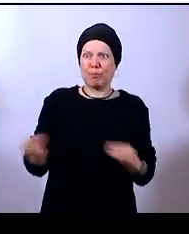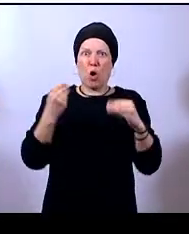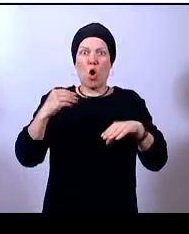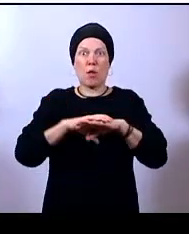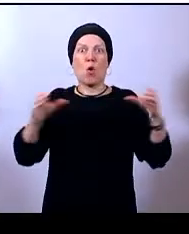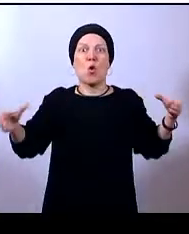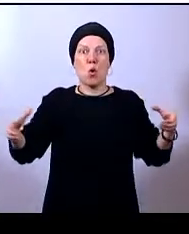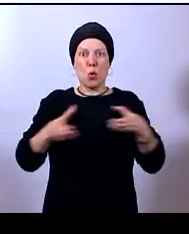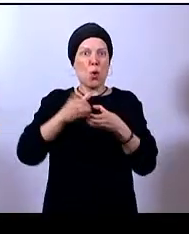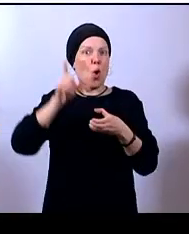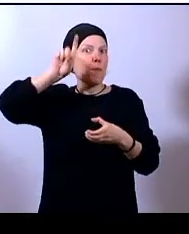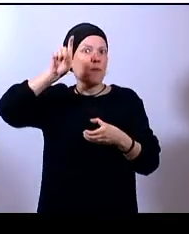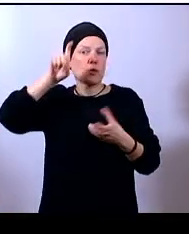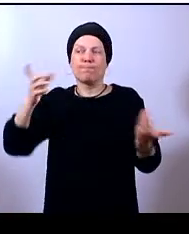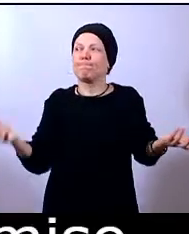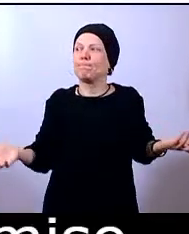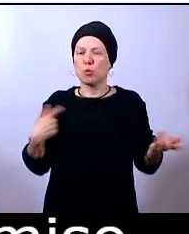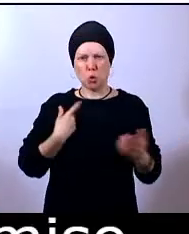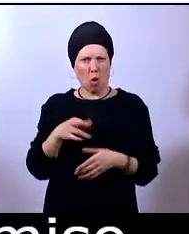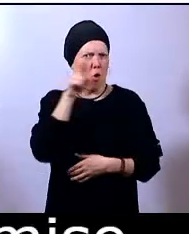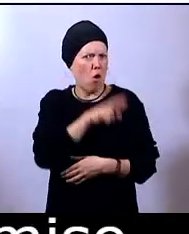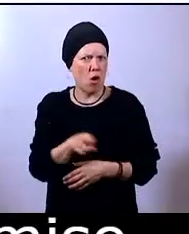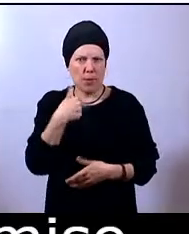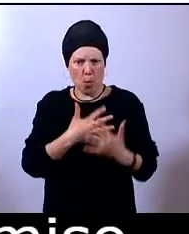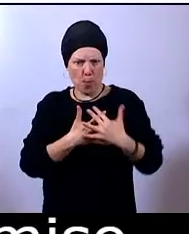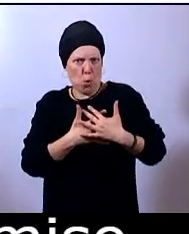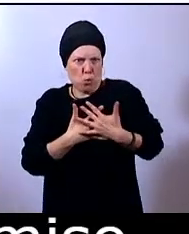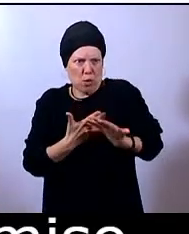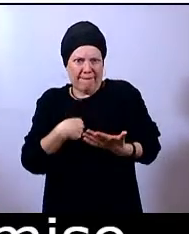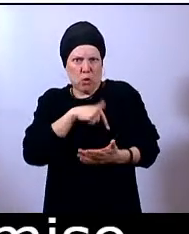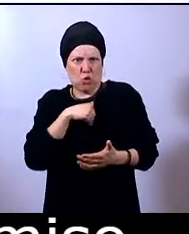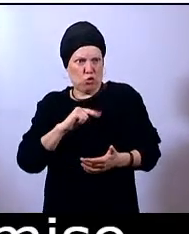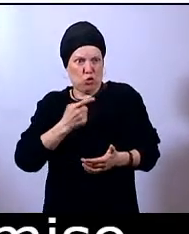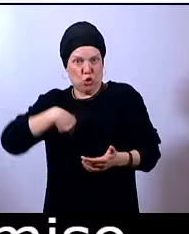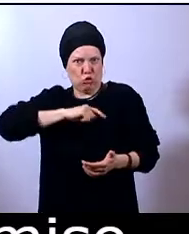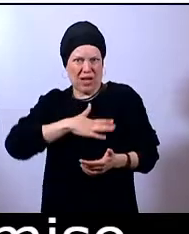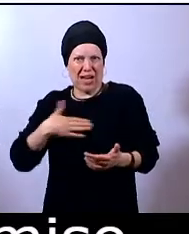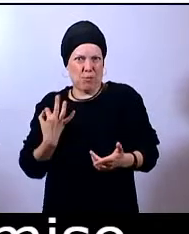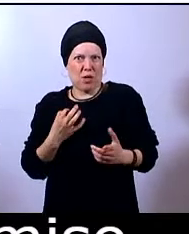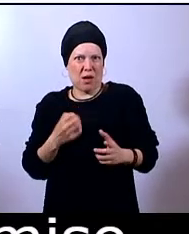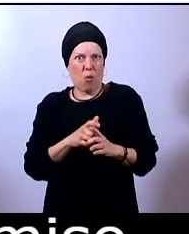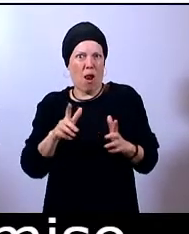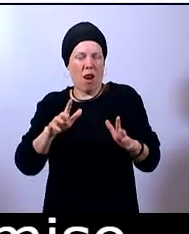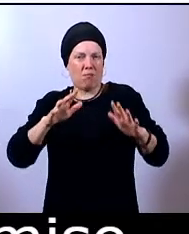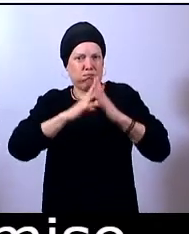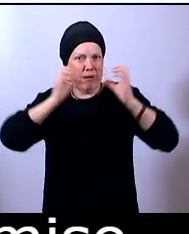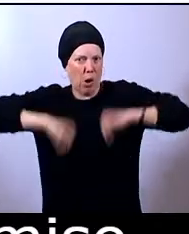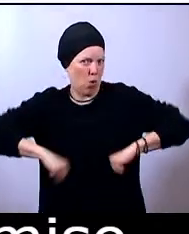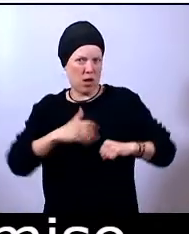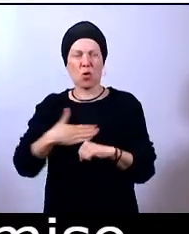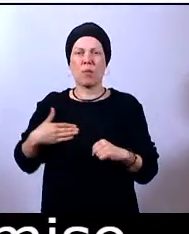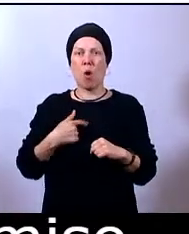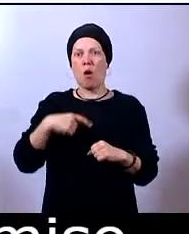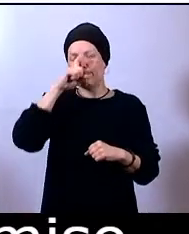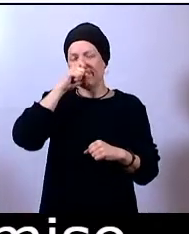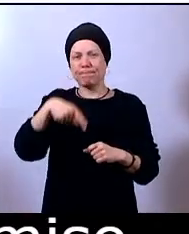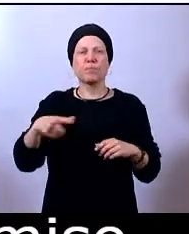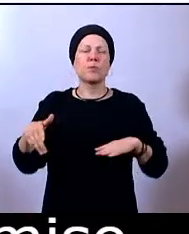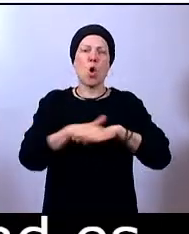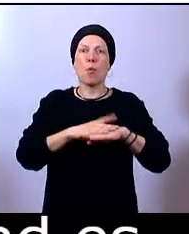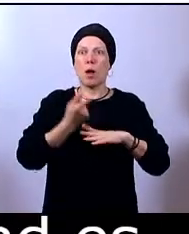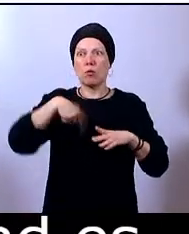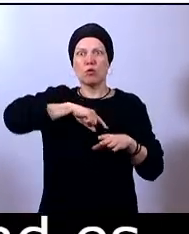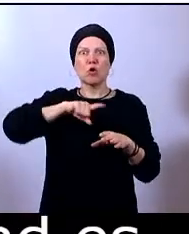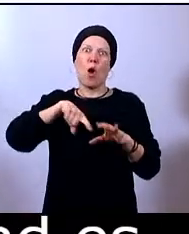aunque no hay fecha para la reunión, insisto en que nuestra voluntad es llegar a acuerdos. Deben recordar que en este Gobierno hemos creado más